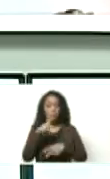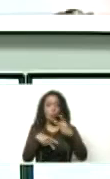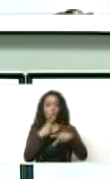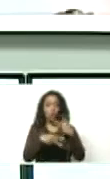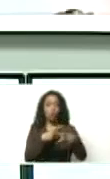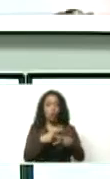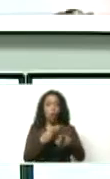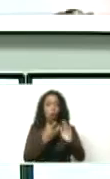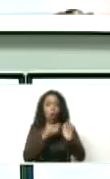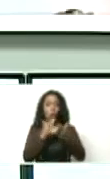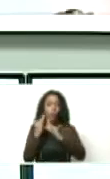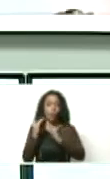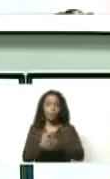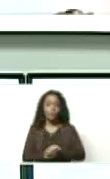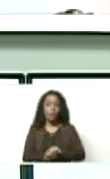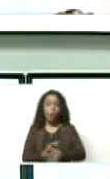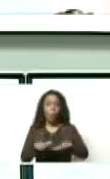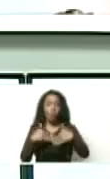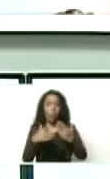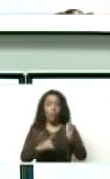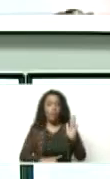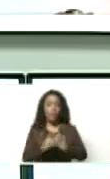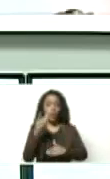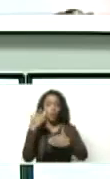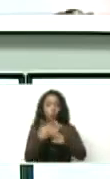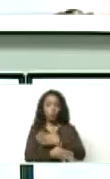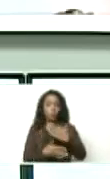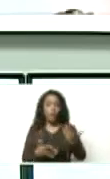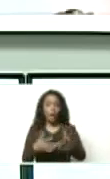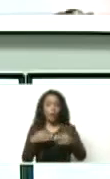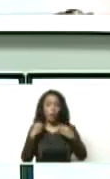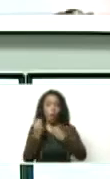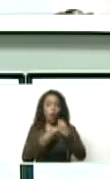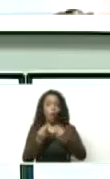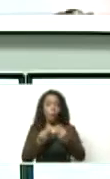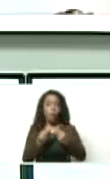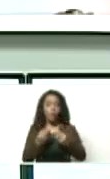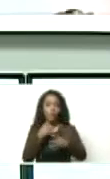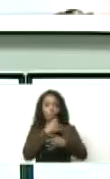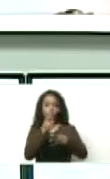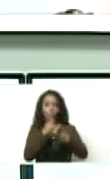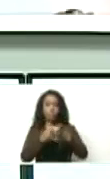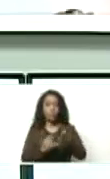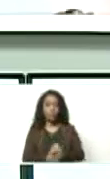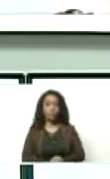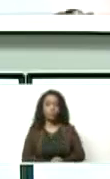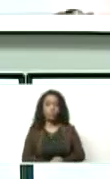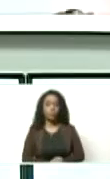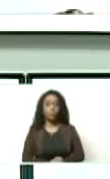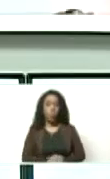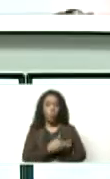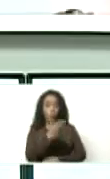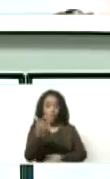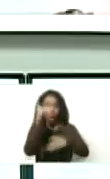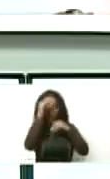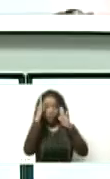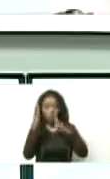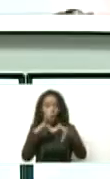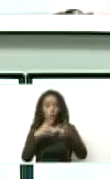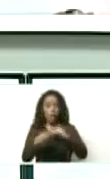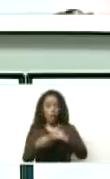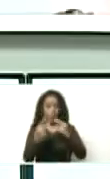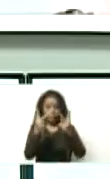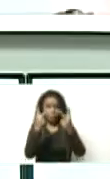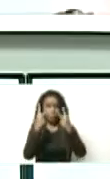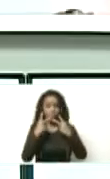comunal, los cuales se desarrollarán a través de las siguientes vértices. Tomen nota los CLAP que me